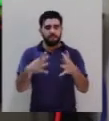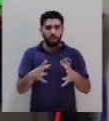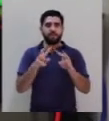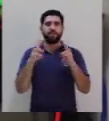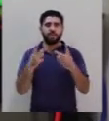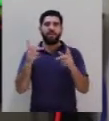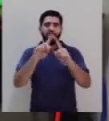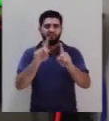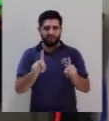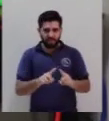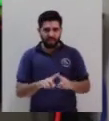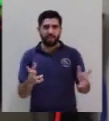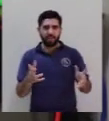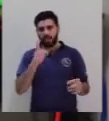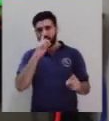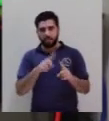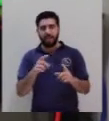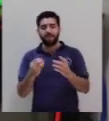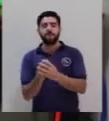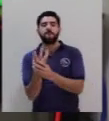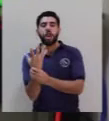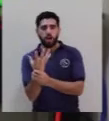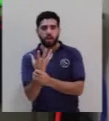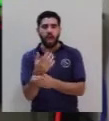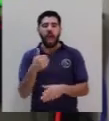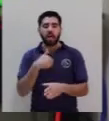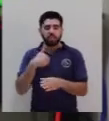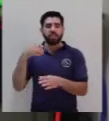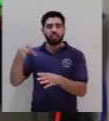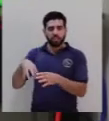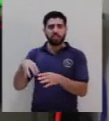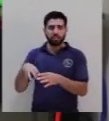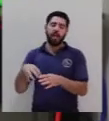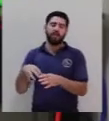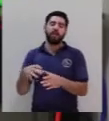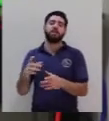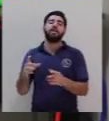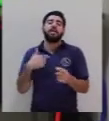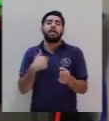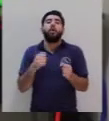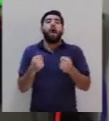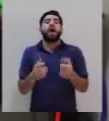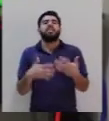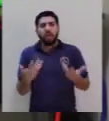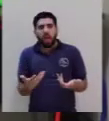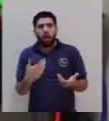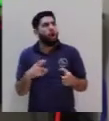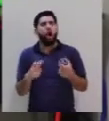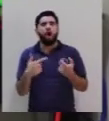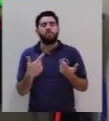frutas y verduras que nosotros comemos y la parte de las flores. Entonces, ¿qué puedo hacer yo en casa? Alguien puede decir,